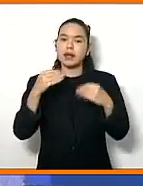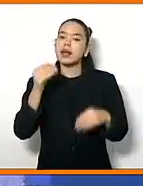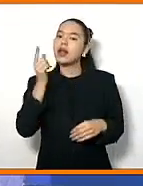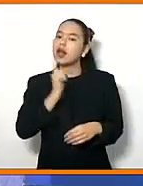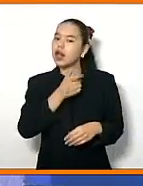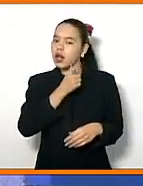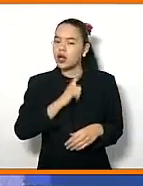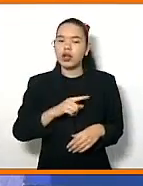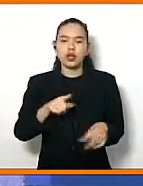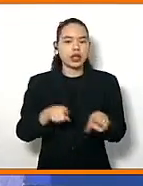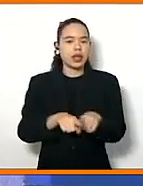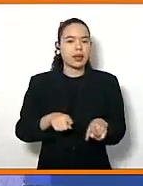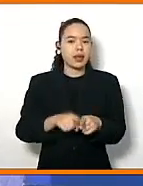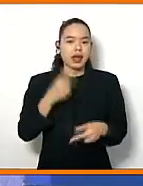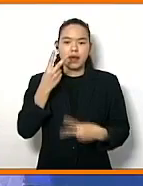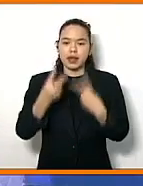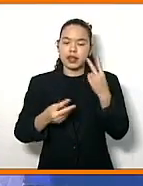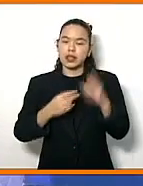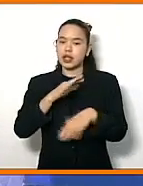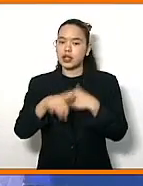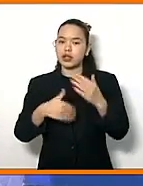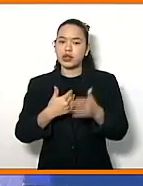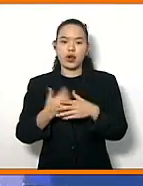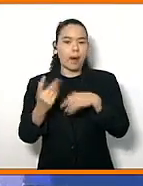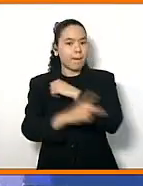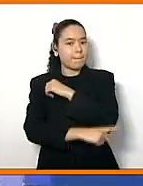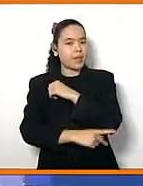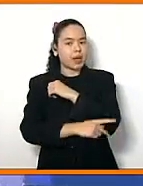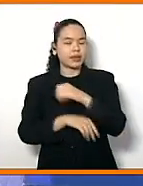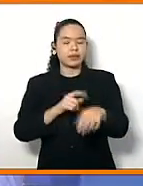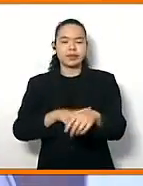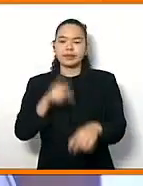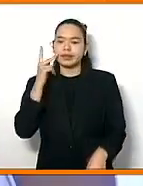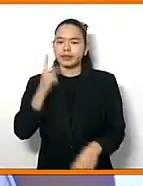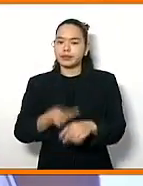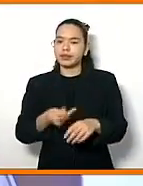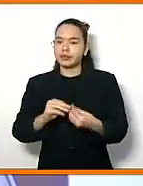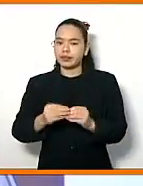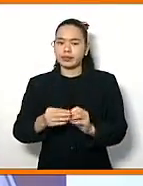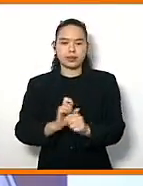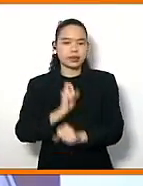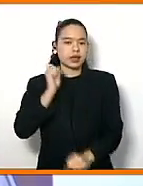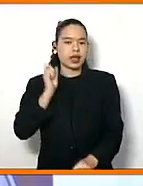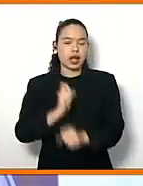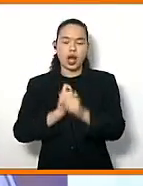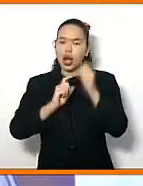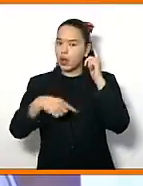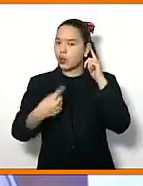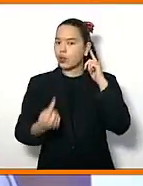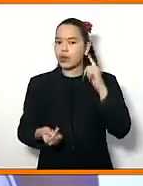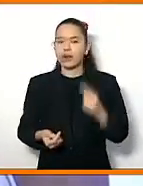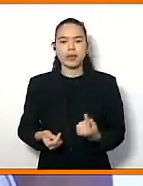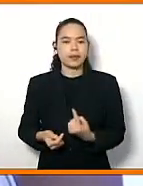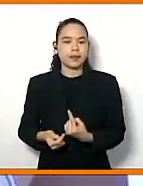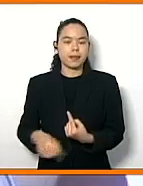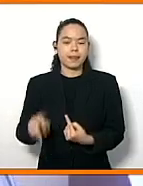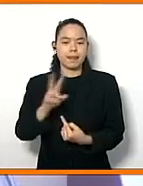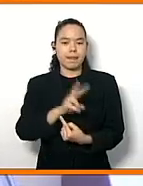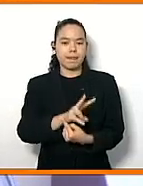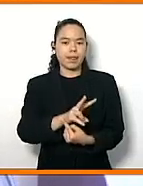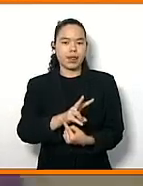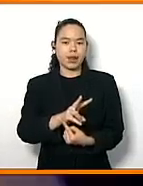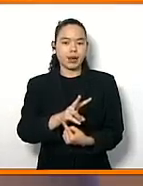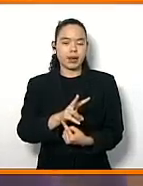loto, centro o kiosco a nivel nacional. Te deseo suerte porque se viene tu primer dígito para diaria y este es el